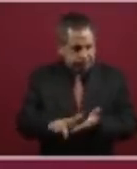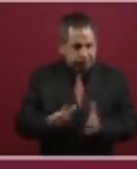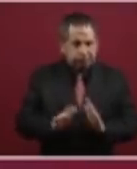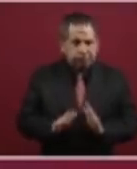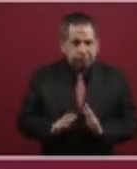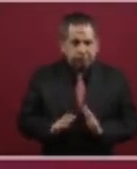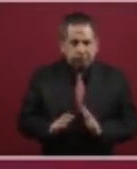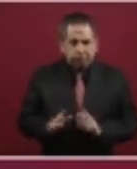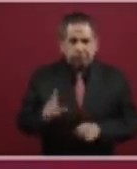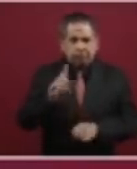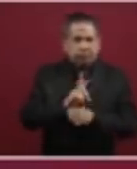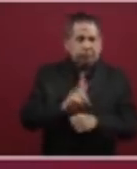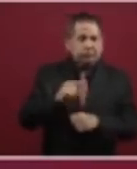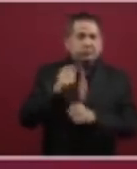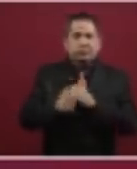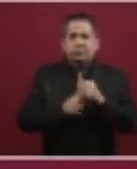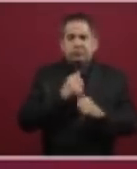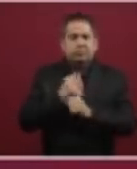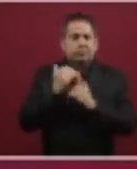hasta el 21,